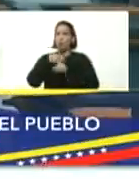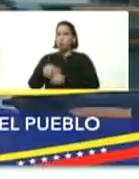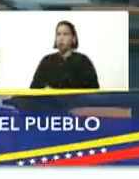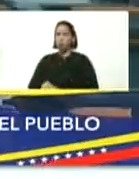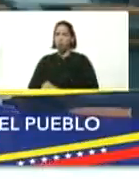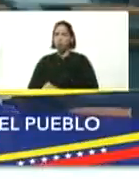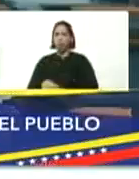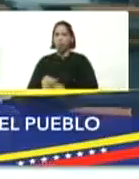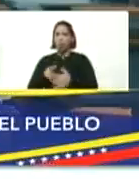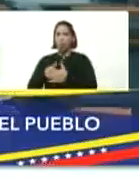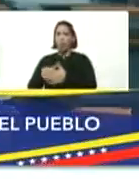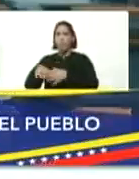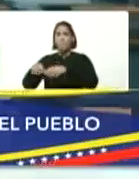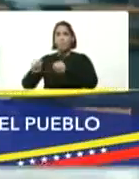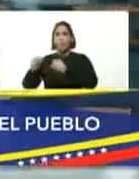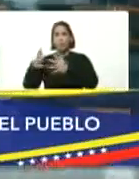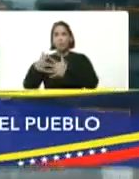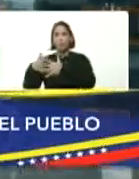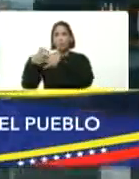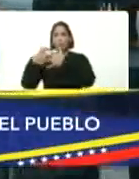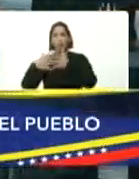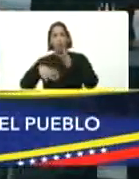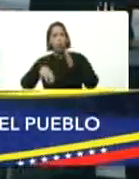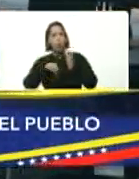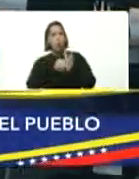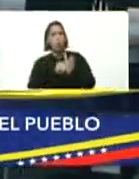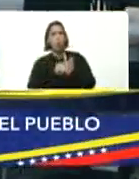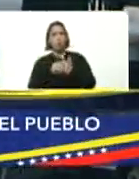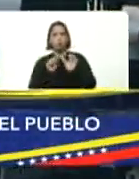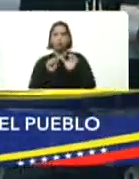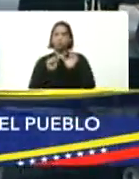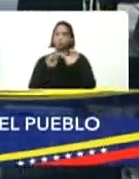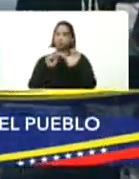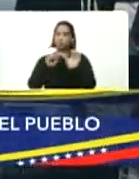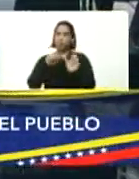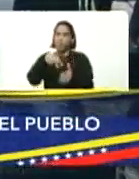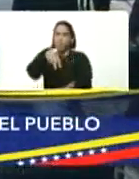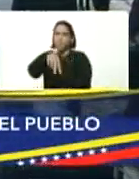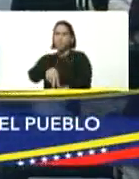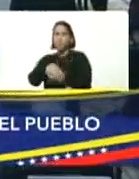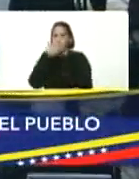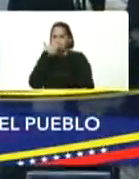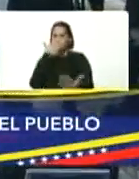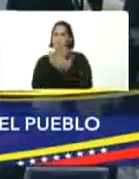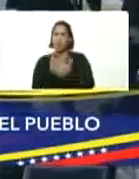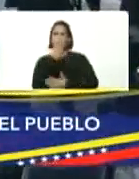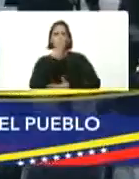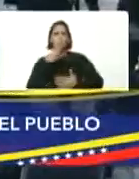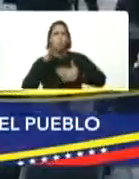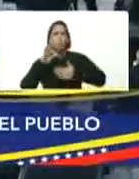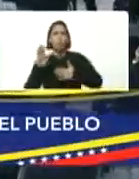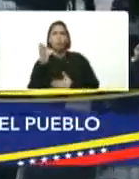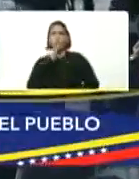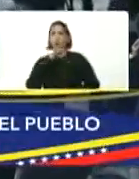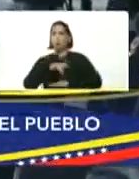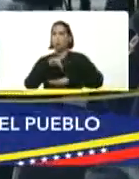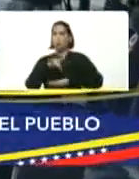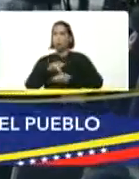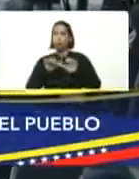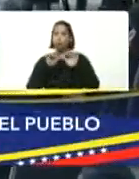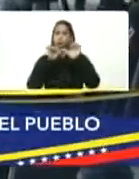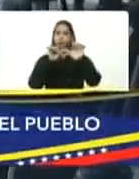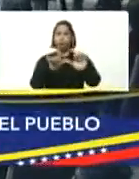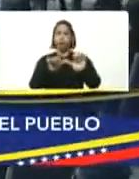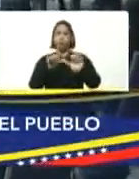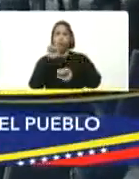imperio norteamericano. Volvimos y seguimos de pie, con el compromiso intacto de continuar defendiendo la